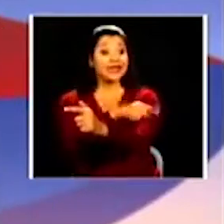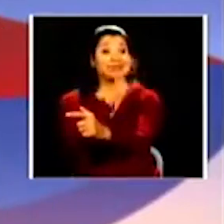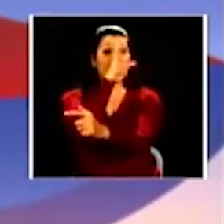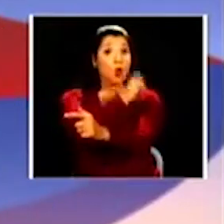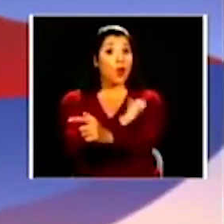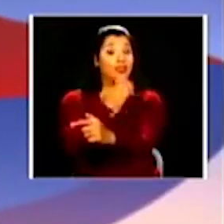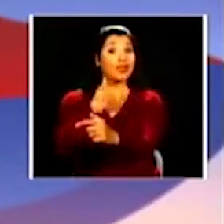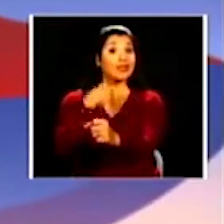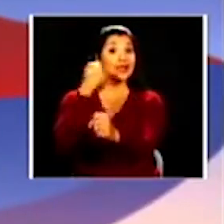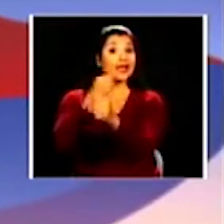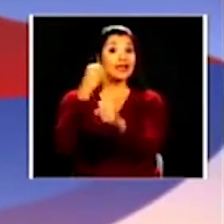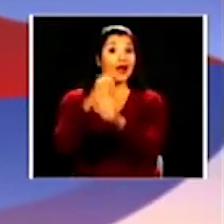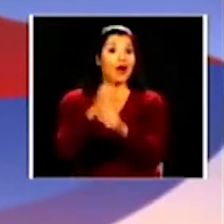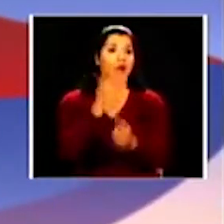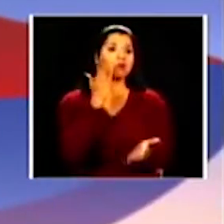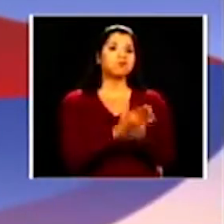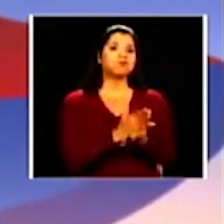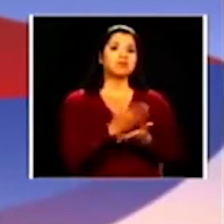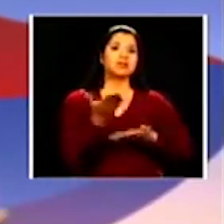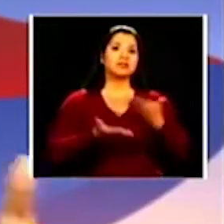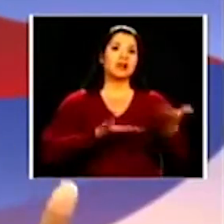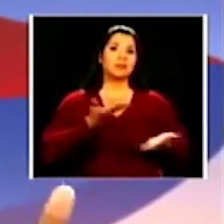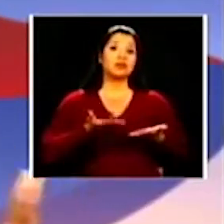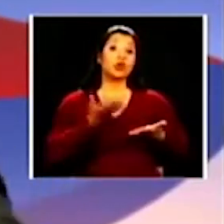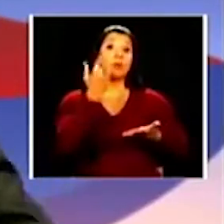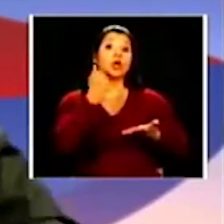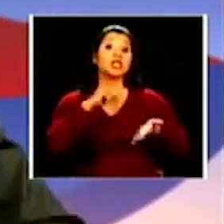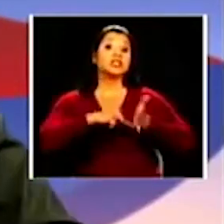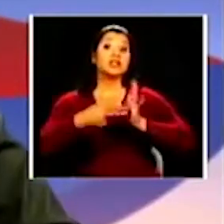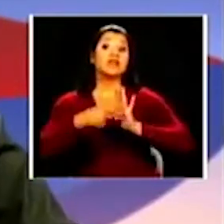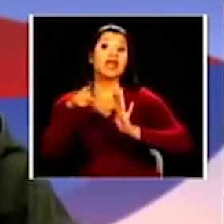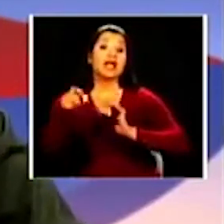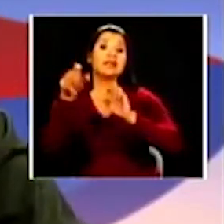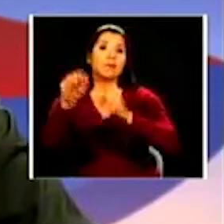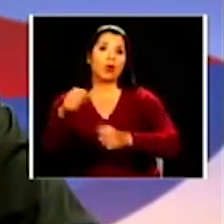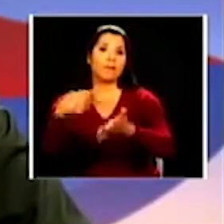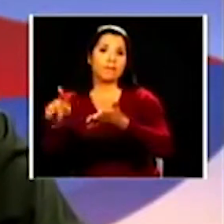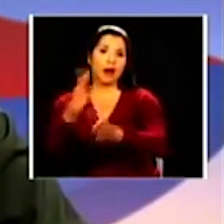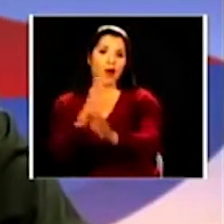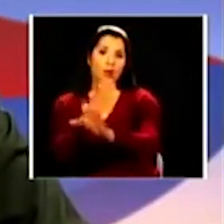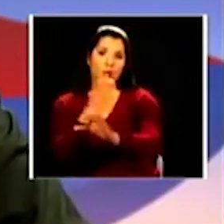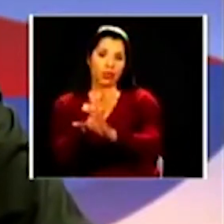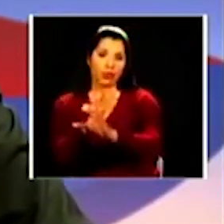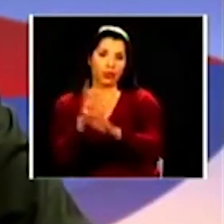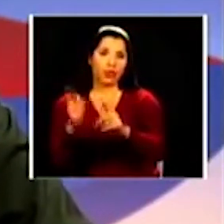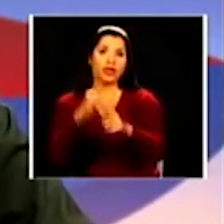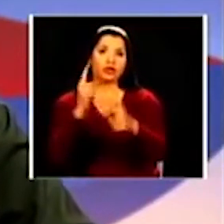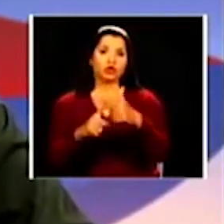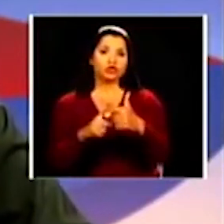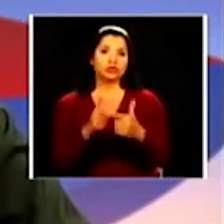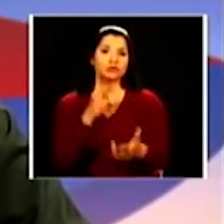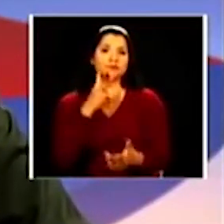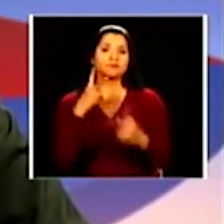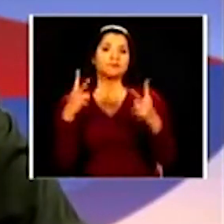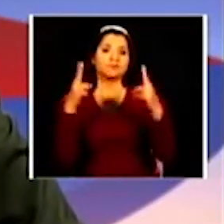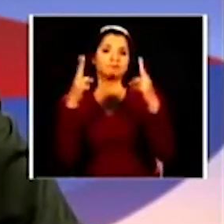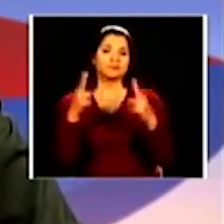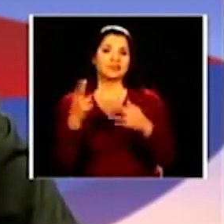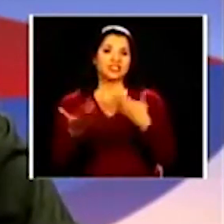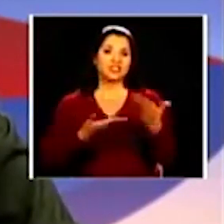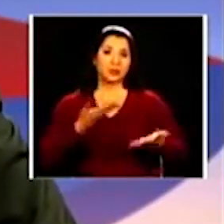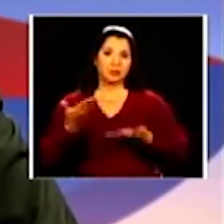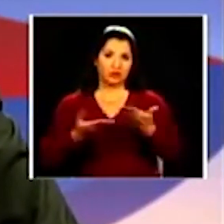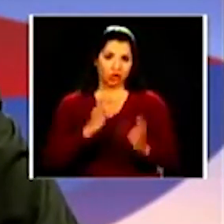beneficiaria del programa de las redes de cuidado. Y es ahí donde hay que hacer las variaciones necesarias. Es un tema que yo ya he venido